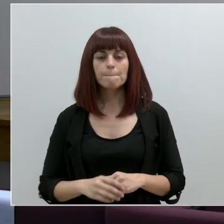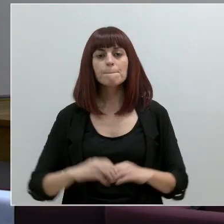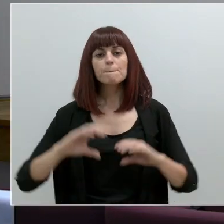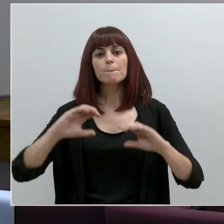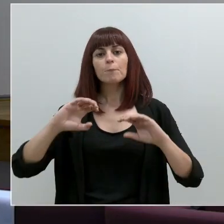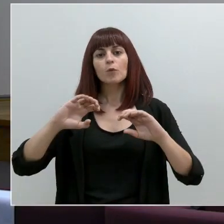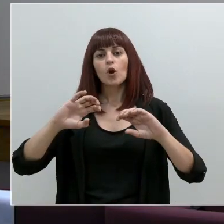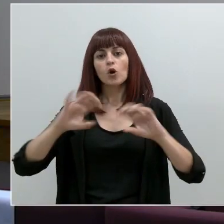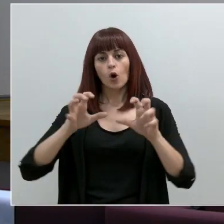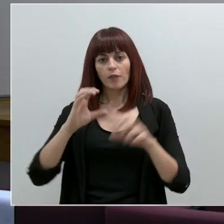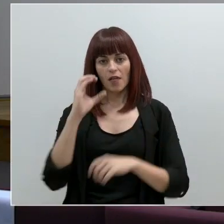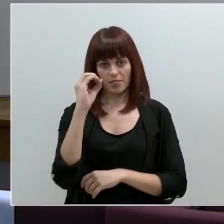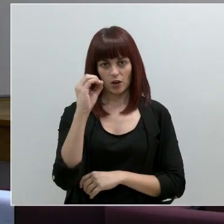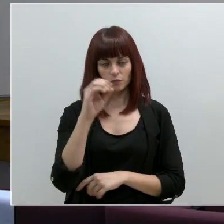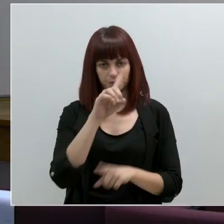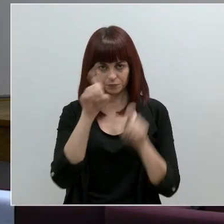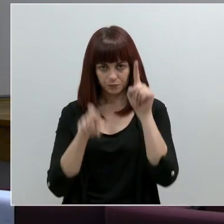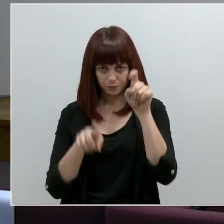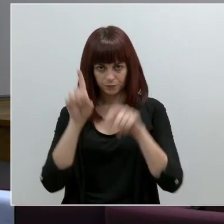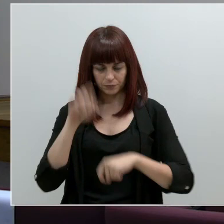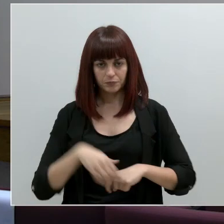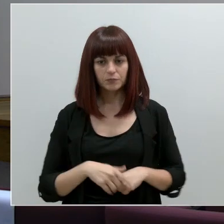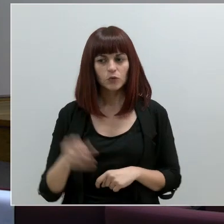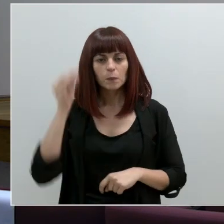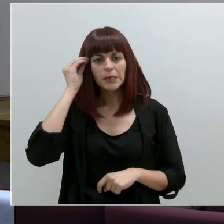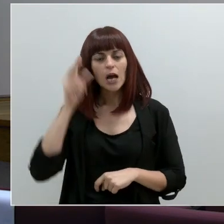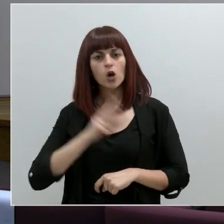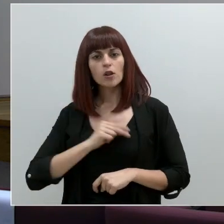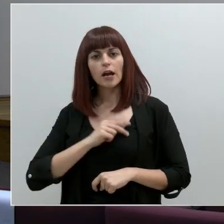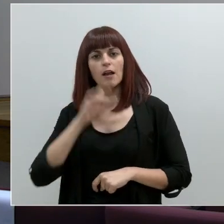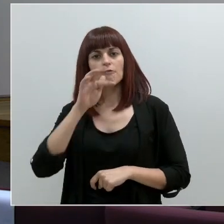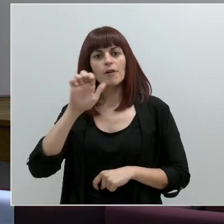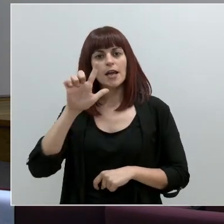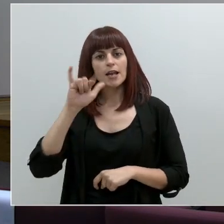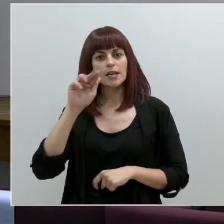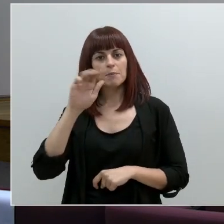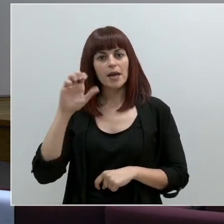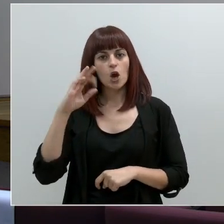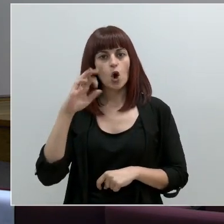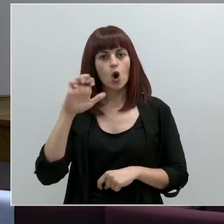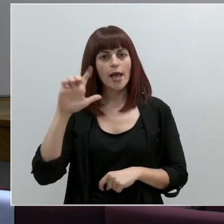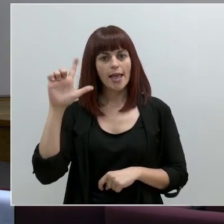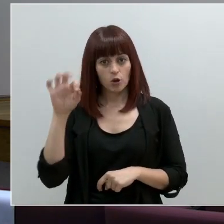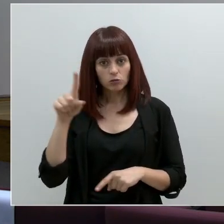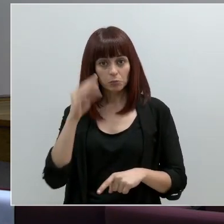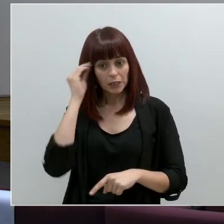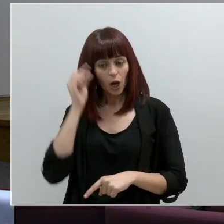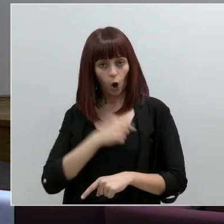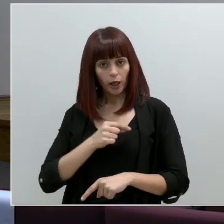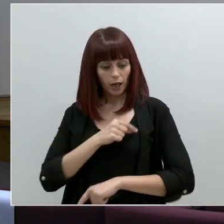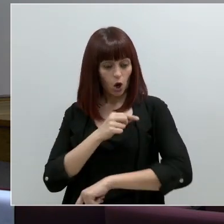Cero también pregunta si considera que el concejal Felipe Coello hizo lo correcto poniéndose a vacunar.